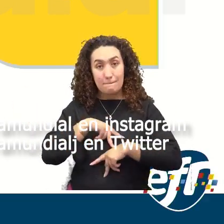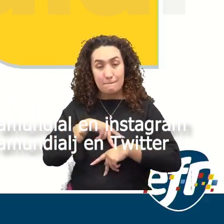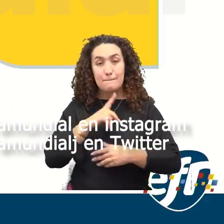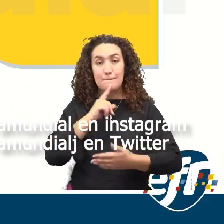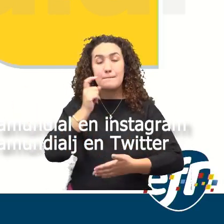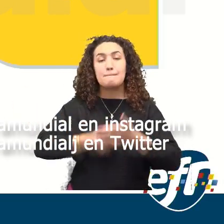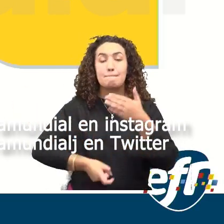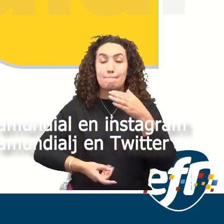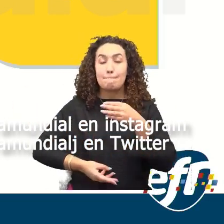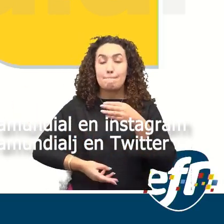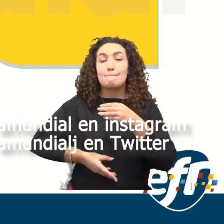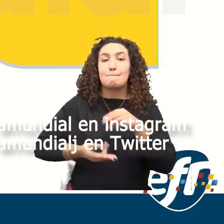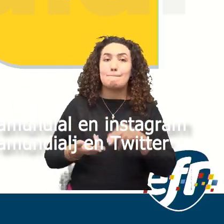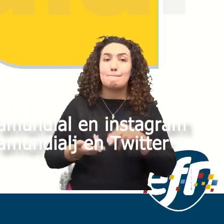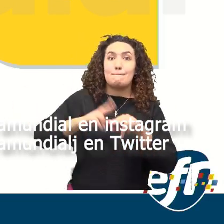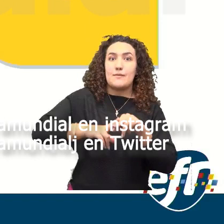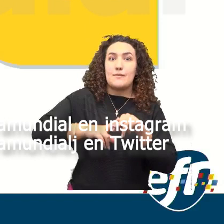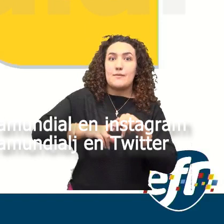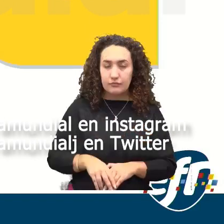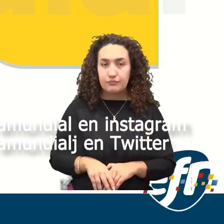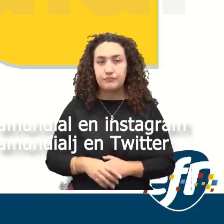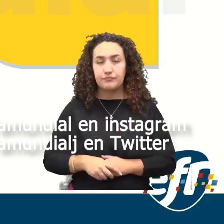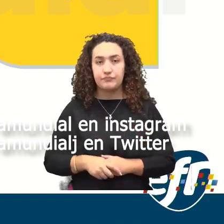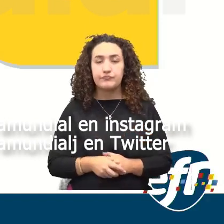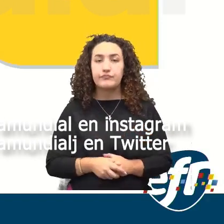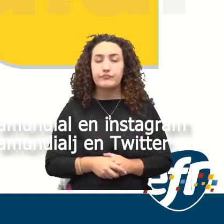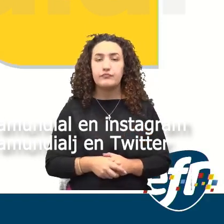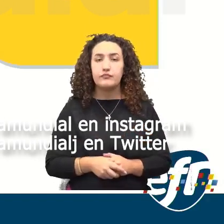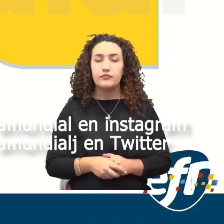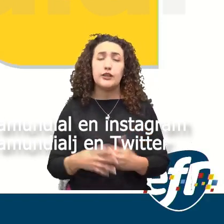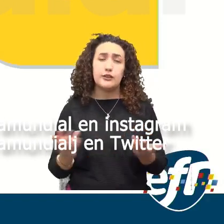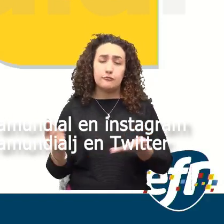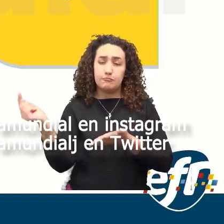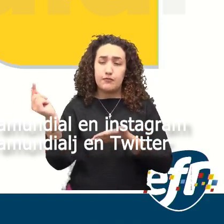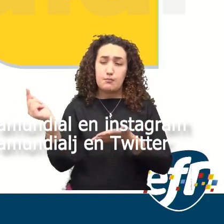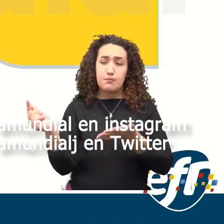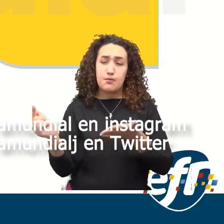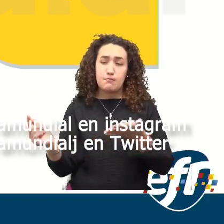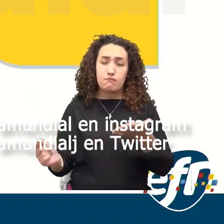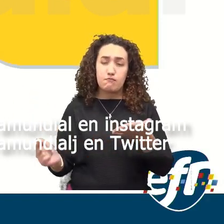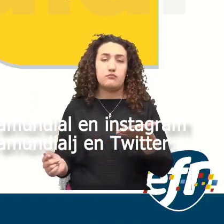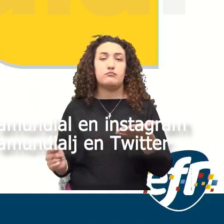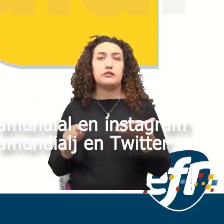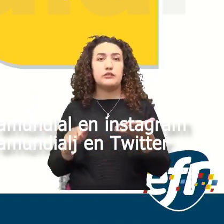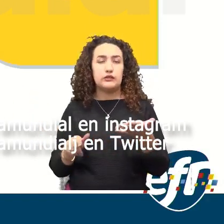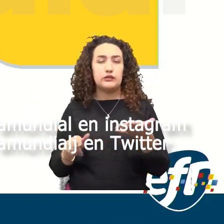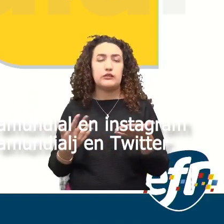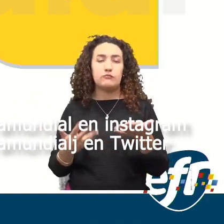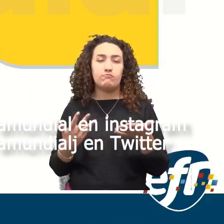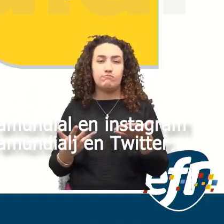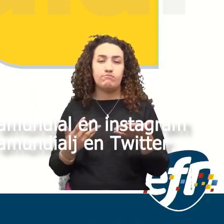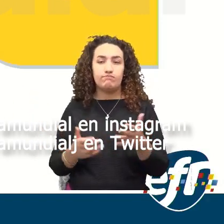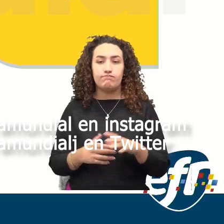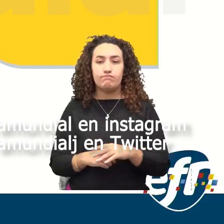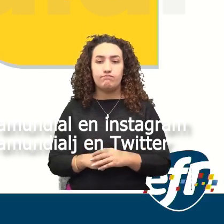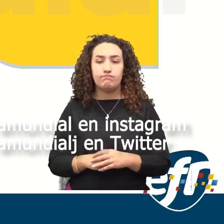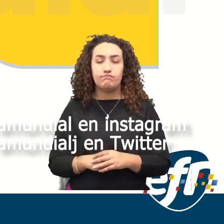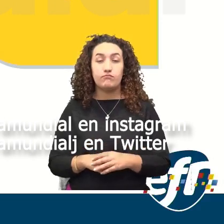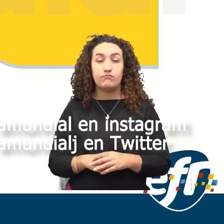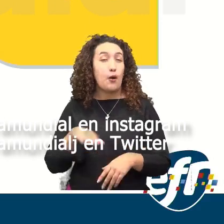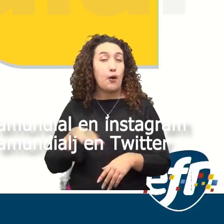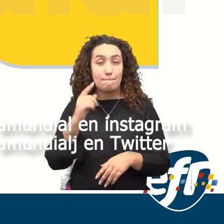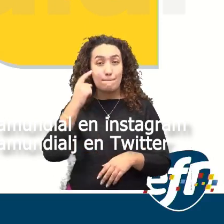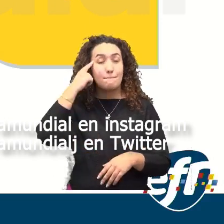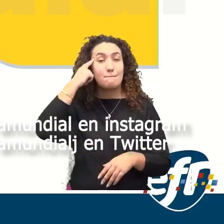adicional. Entonces, pues sin duda estos aspectos se convierten tal vez en el mayor reto